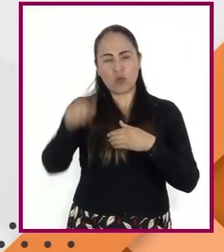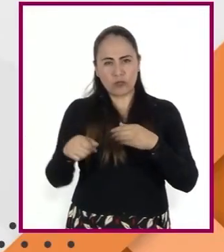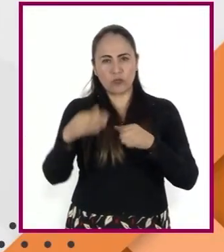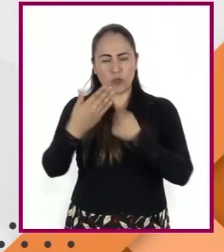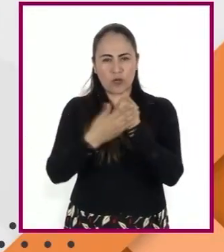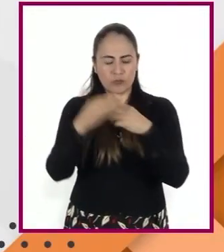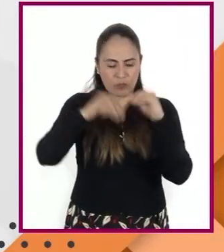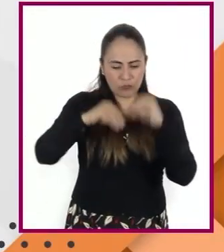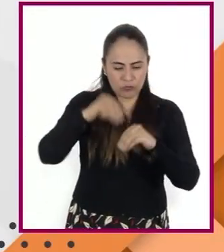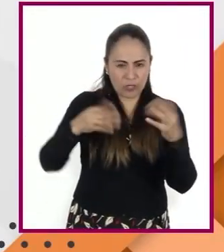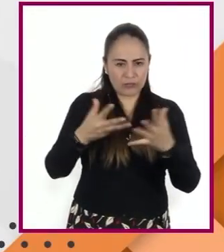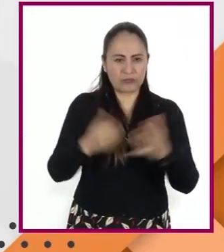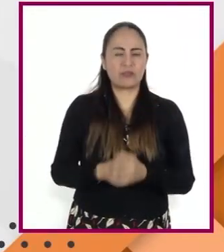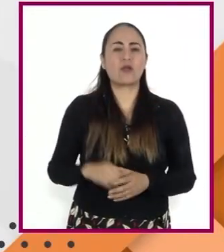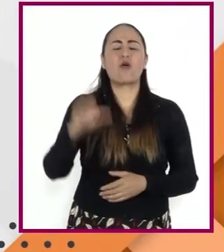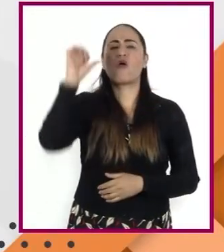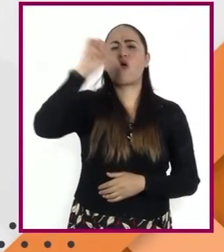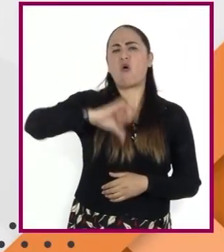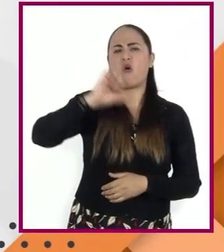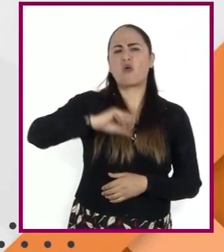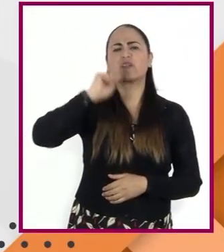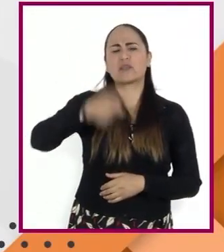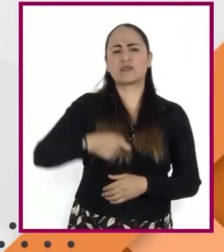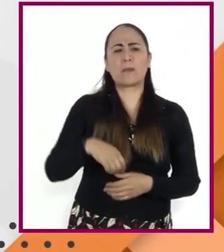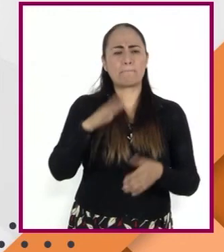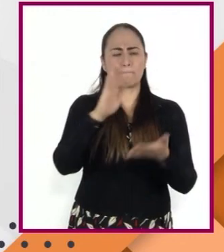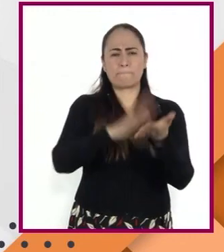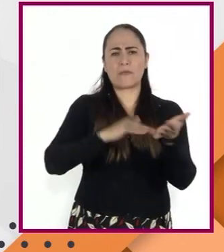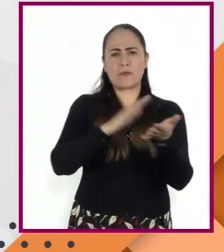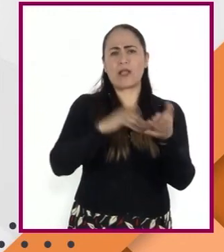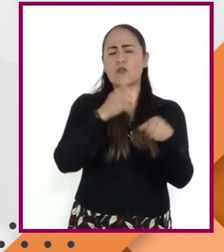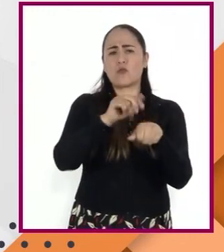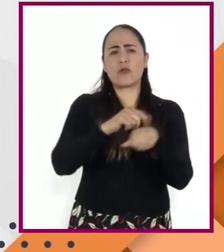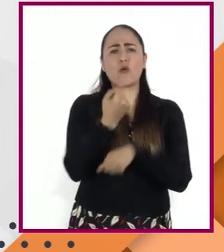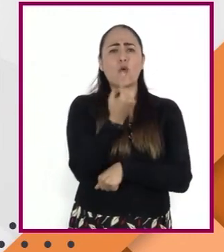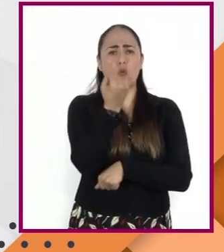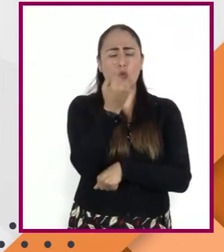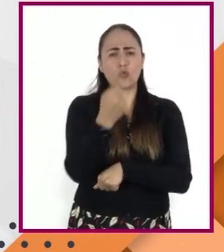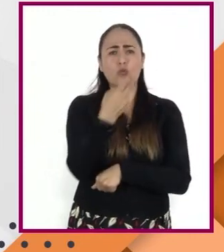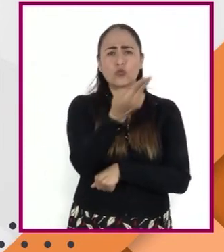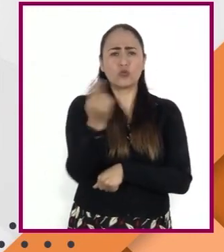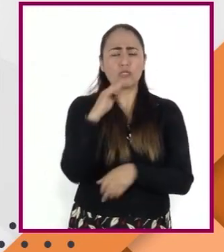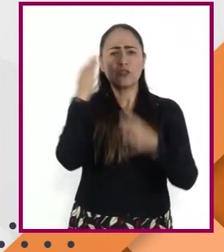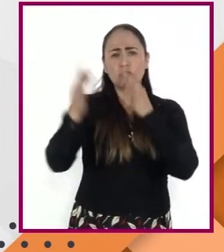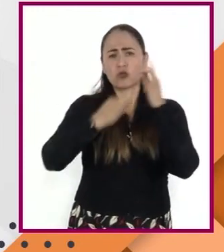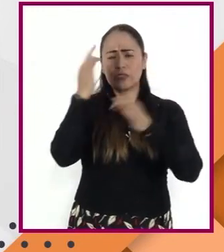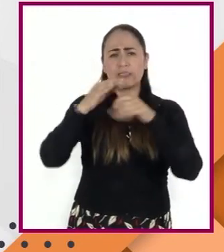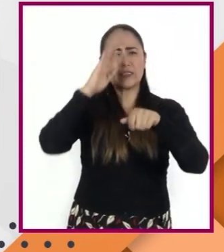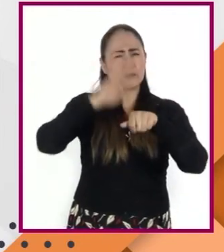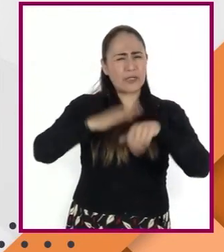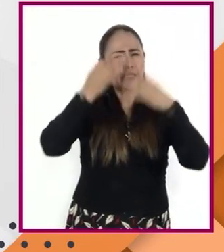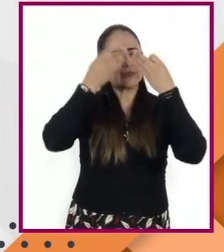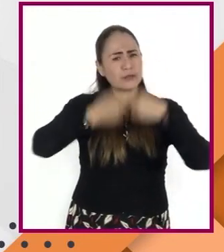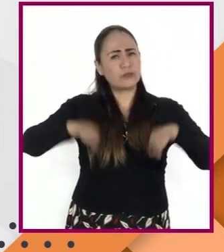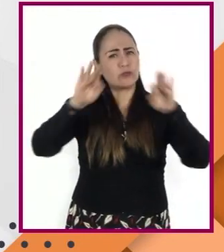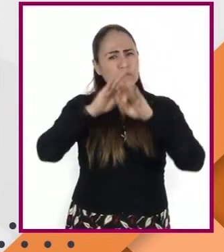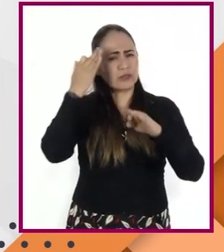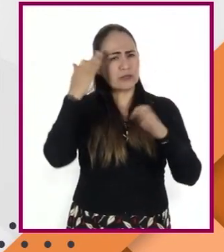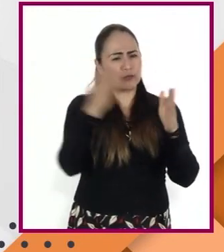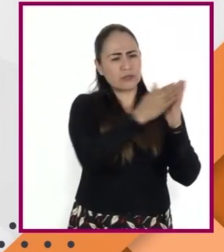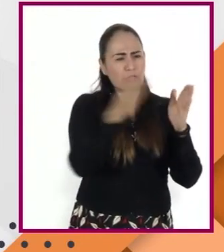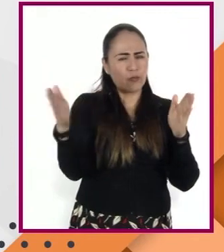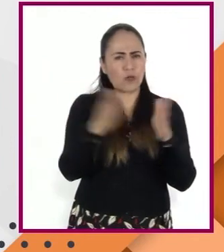a 1527. 2. La primera Real Audiencia, que gobernó de